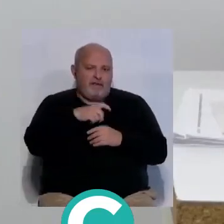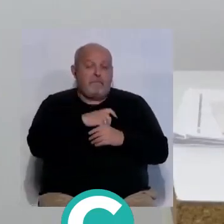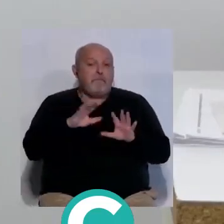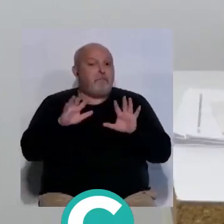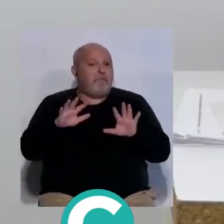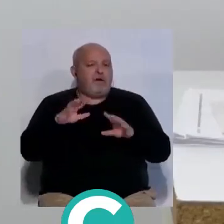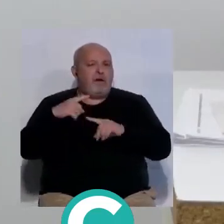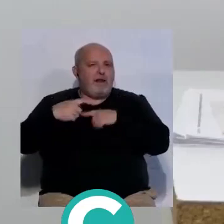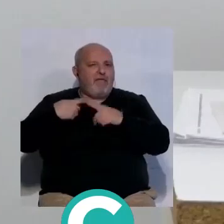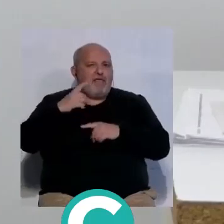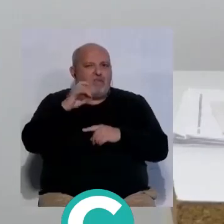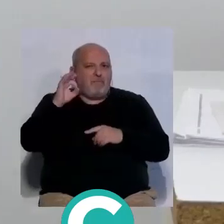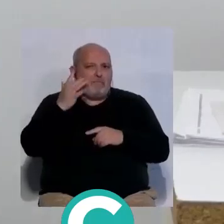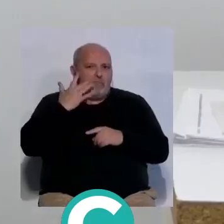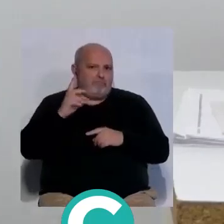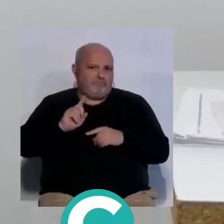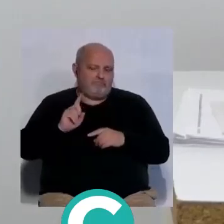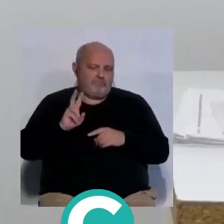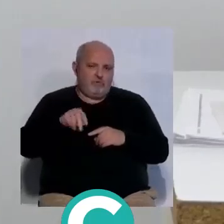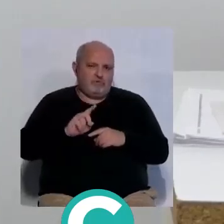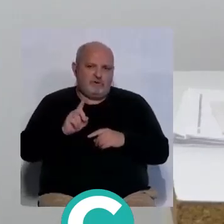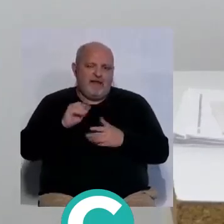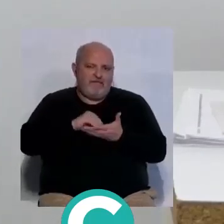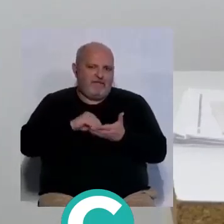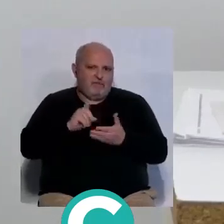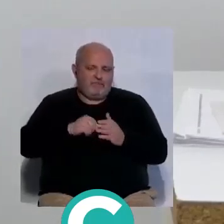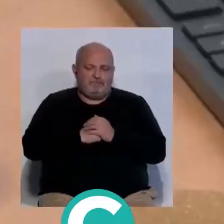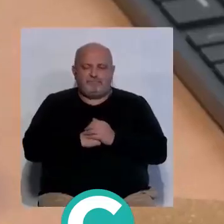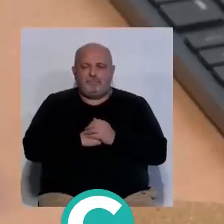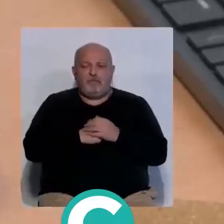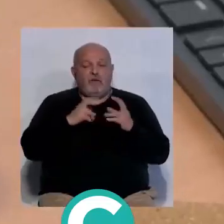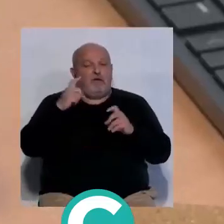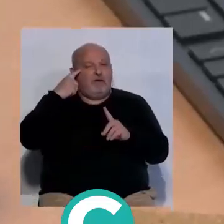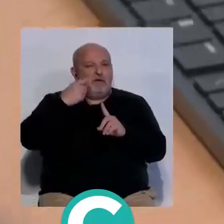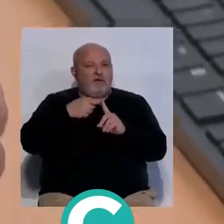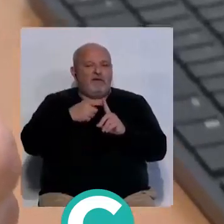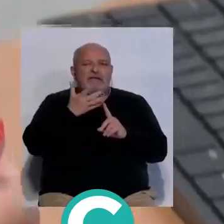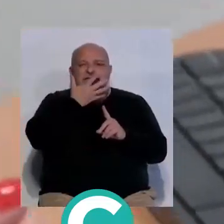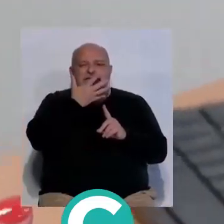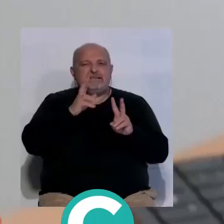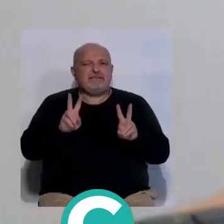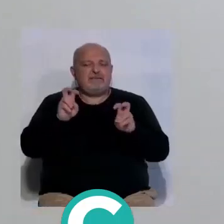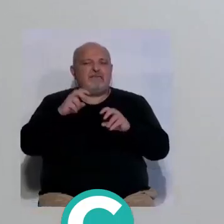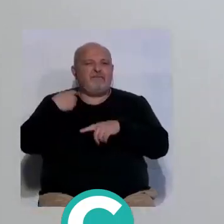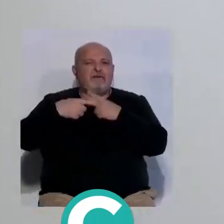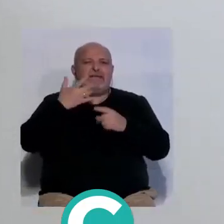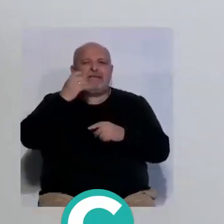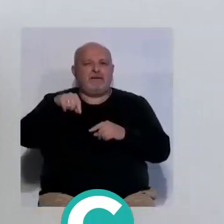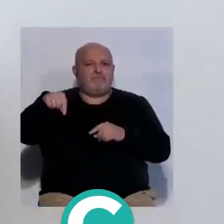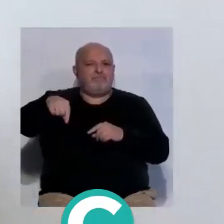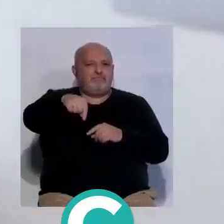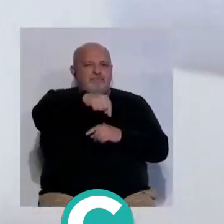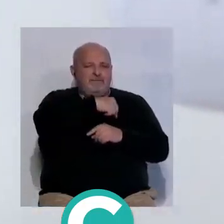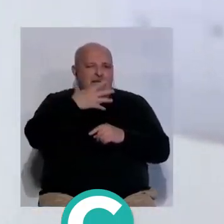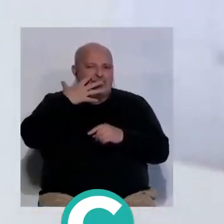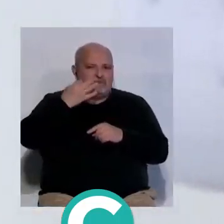Pero no se hereda un 100% de posibilidades nunca de padecer un cáncer. El objetivo principal es identificar a aquellos familiares que puedan estar en